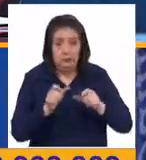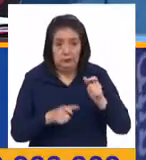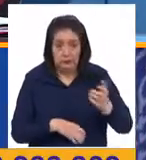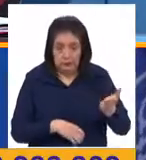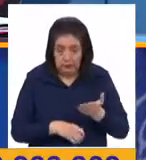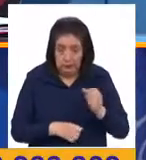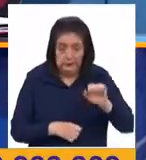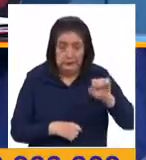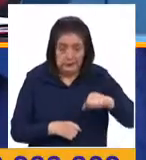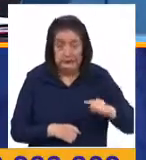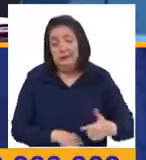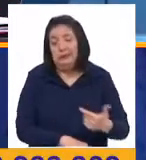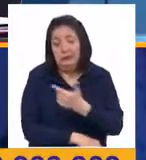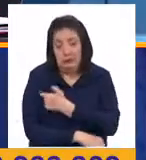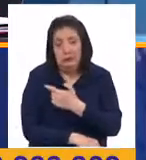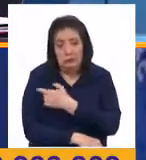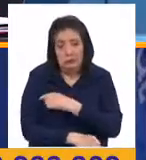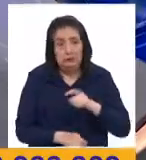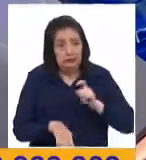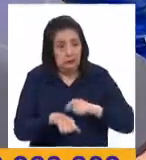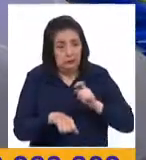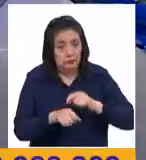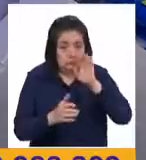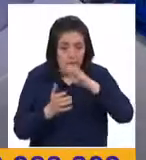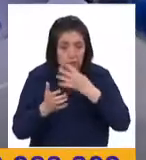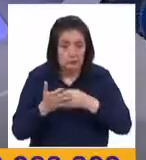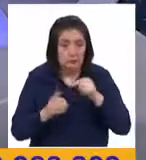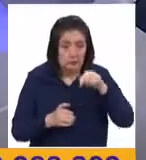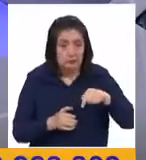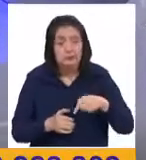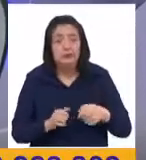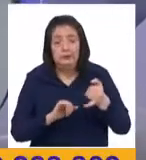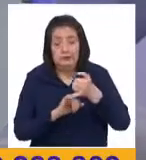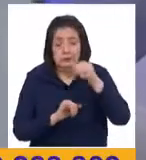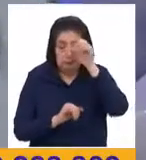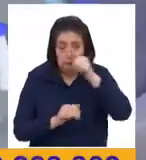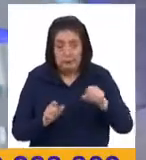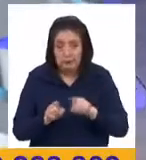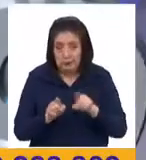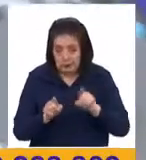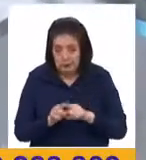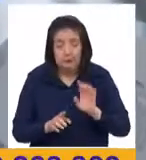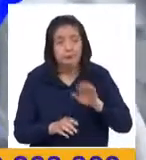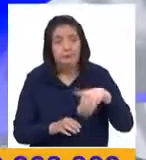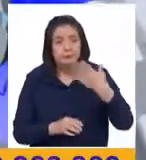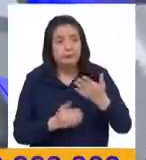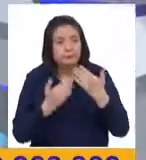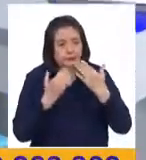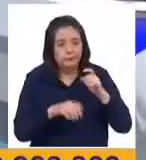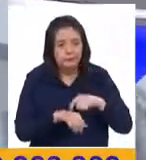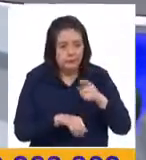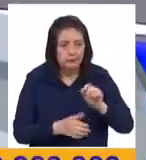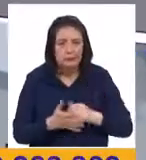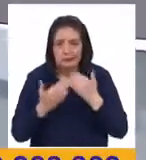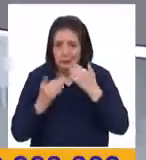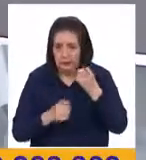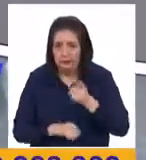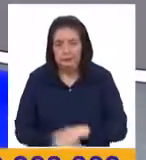a que vayan a vacunarse en el periodo que les corresponde y este fin de semana también en la siguiente vacunatón. Gracias por tu tiempo. Gracias a ti.